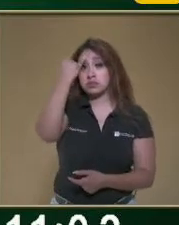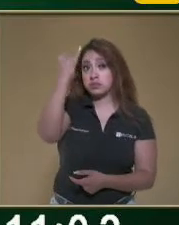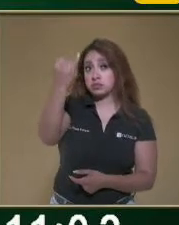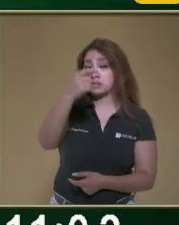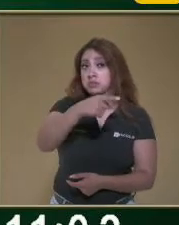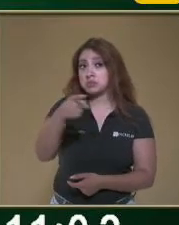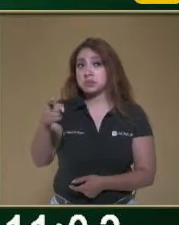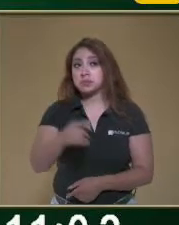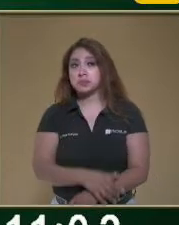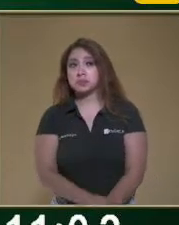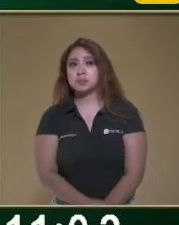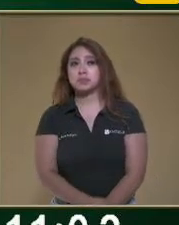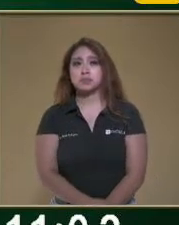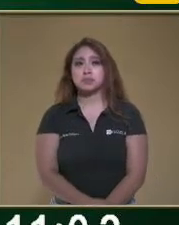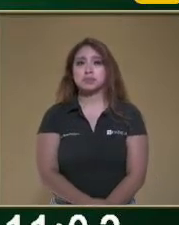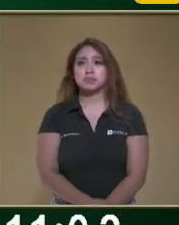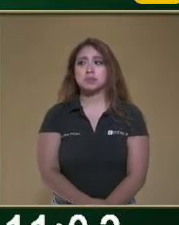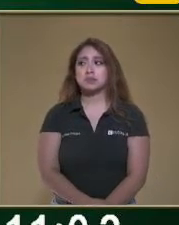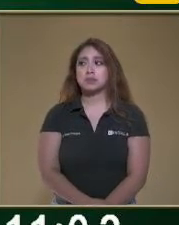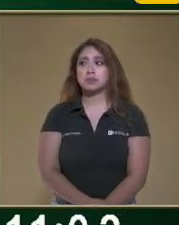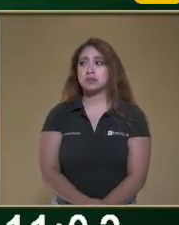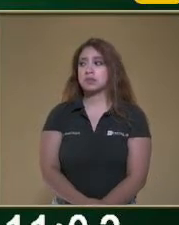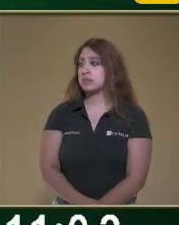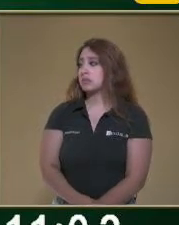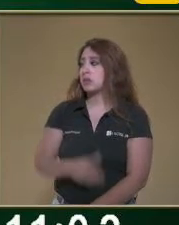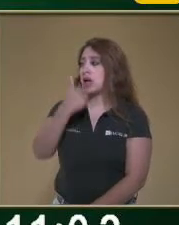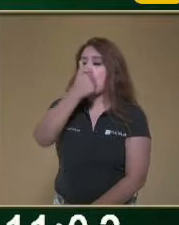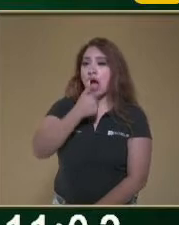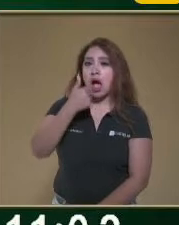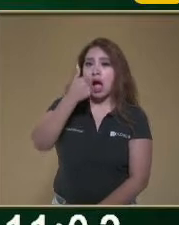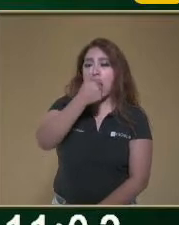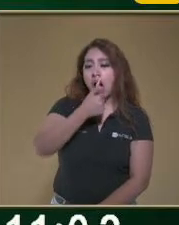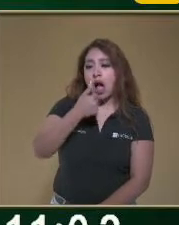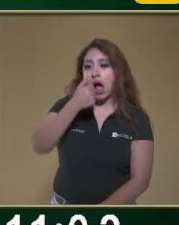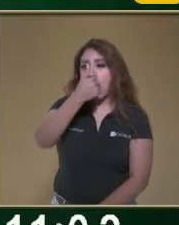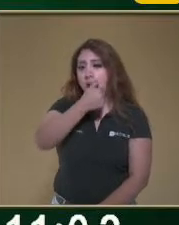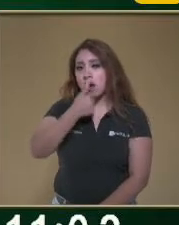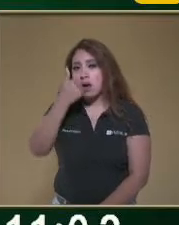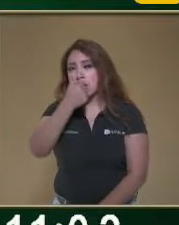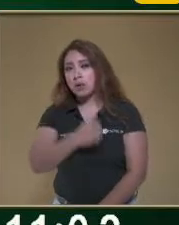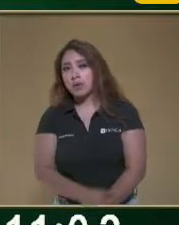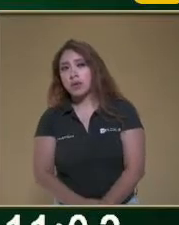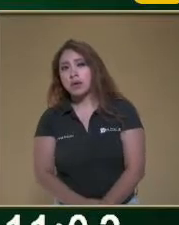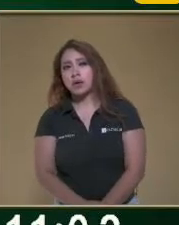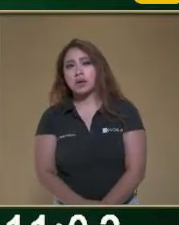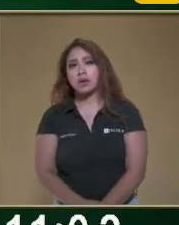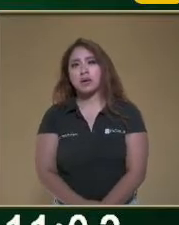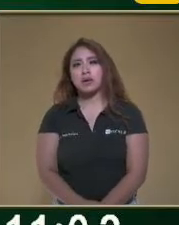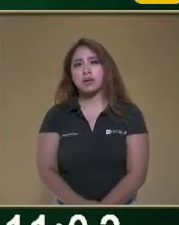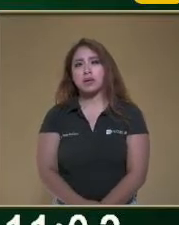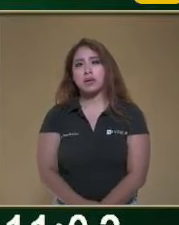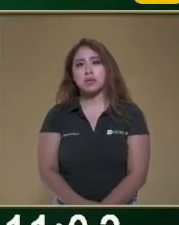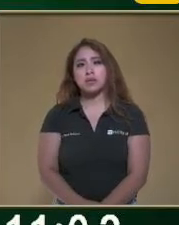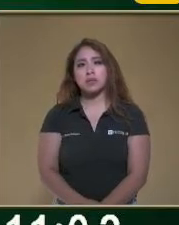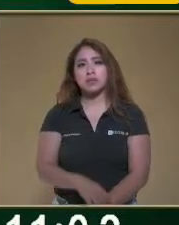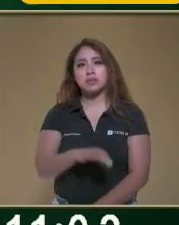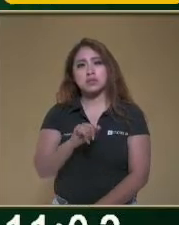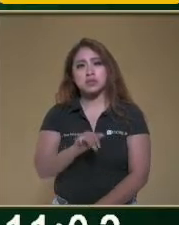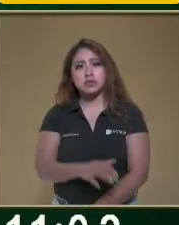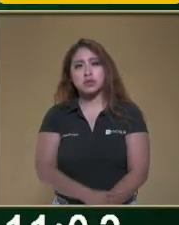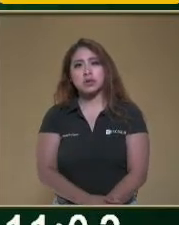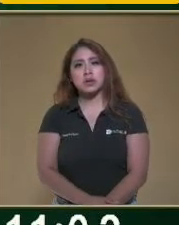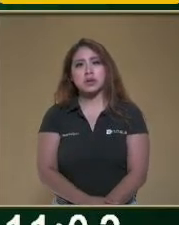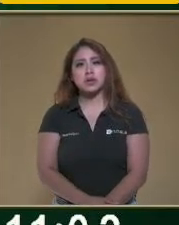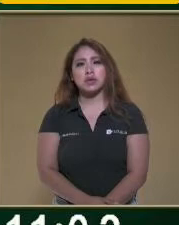aquí, no sé cómo se llama nuestro alumno o nuestra alumna, pero la adivinó y es la palabra toro. ¿Cómo la podríamos usar en un